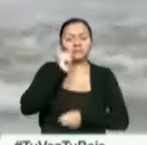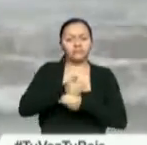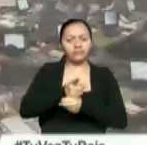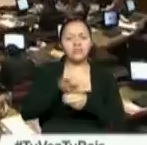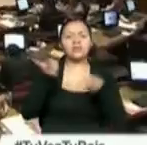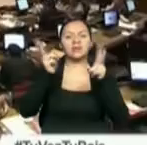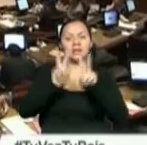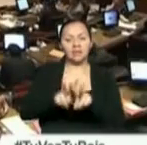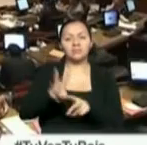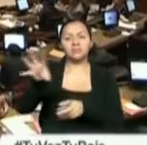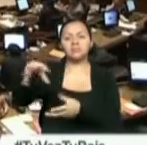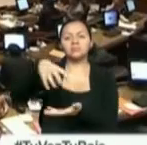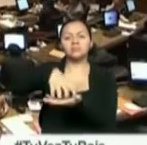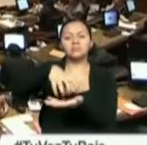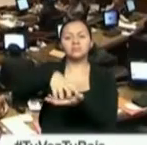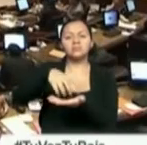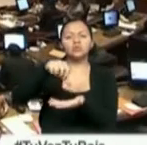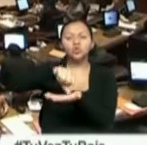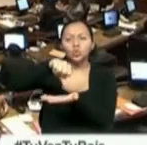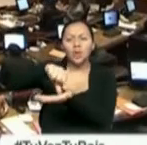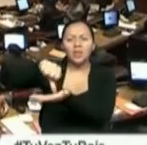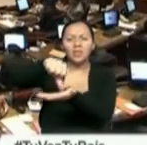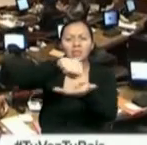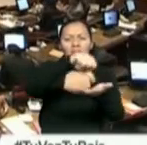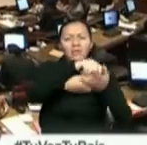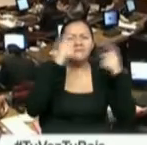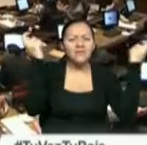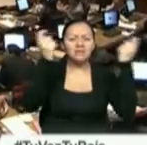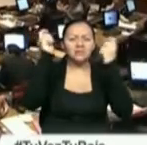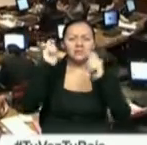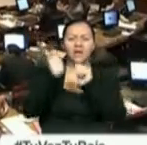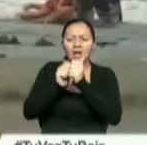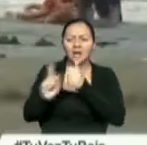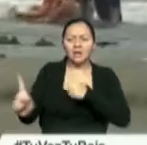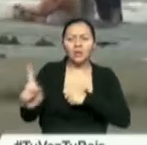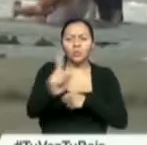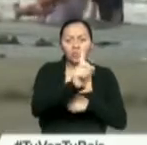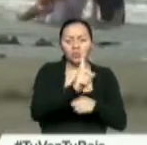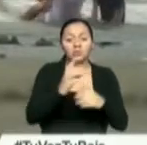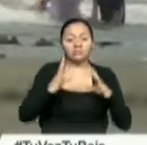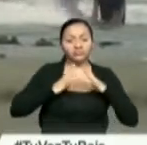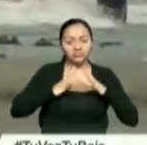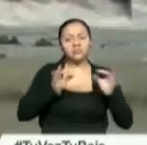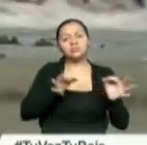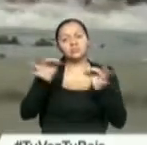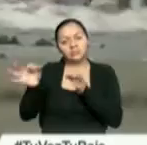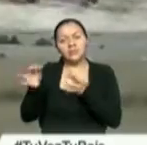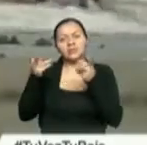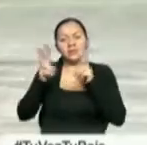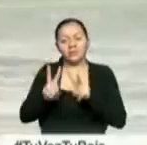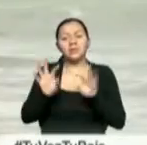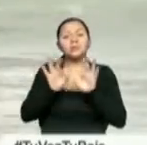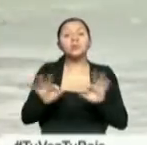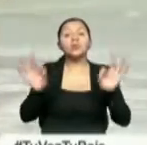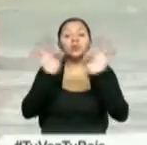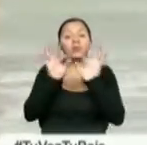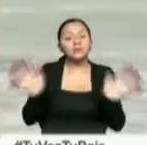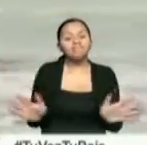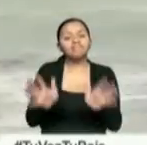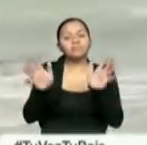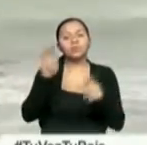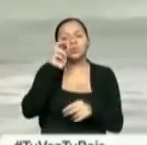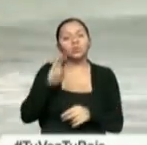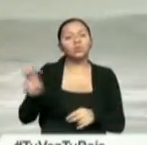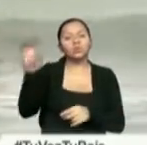aplicarán también para los feriados locales todo ello con el propósito de promover el desarrollo del turismo en el país y apoyar la